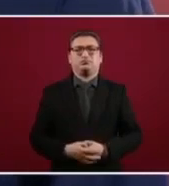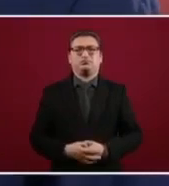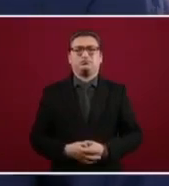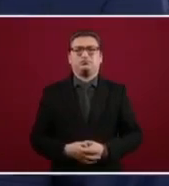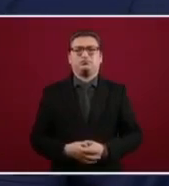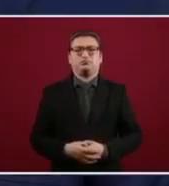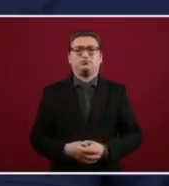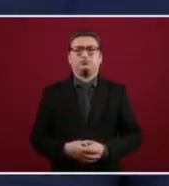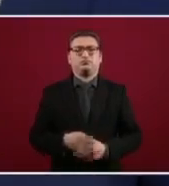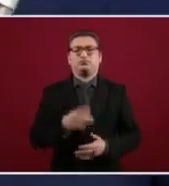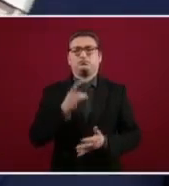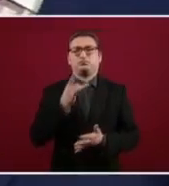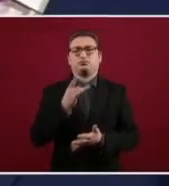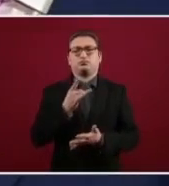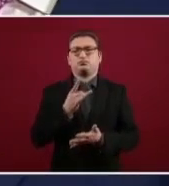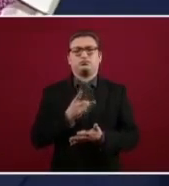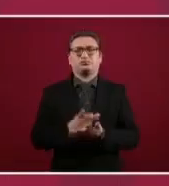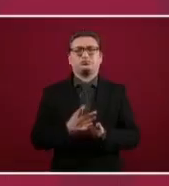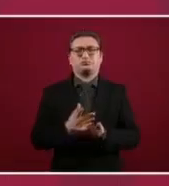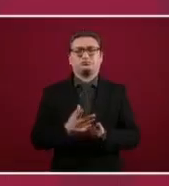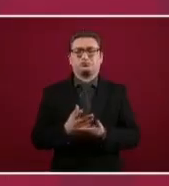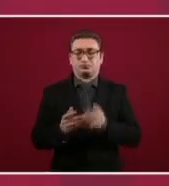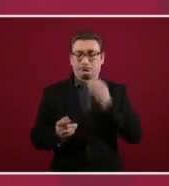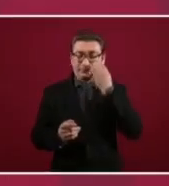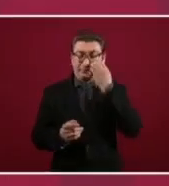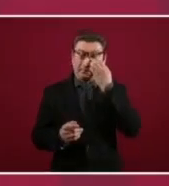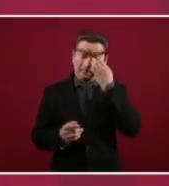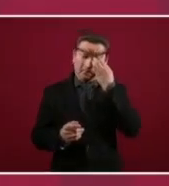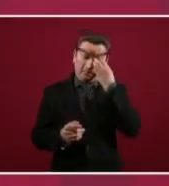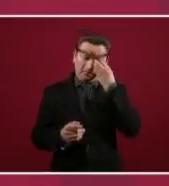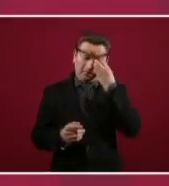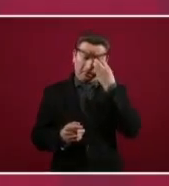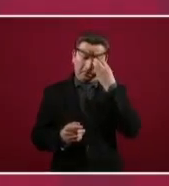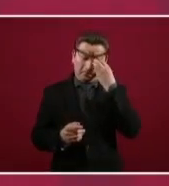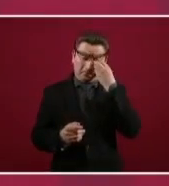solo en mantenimiento